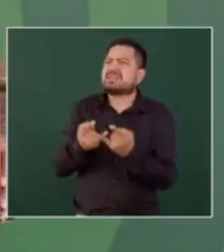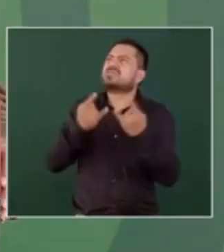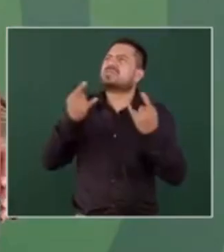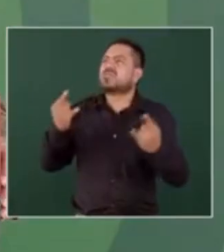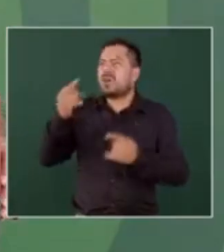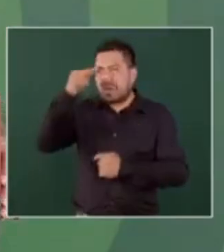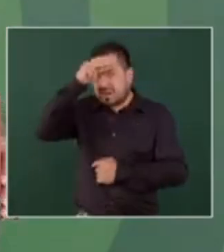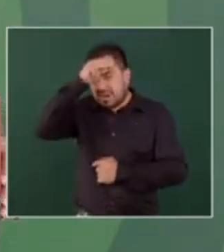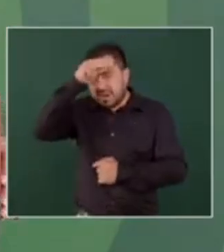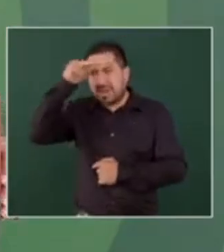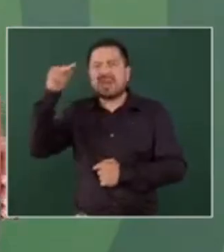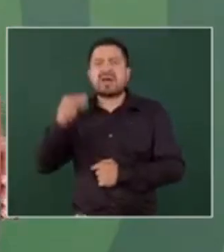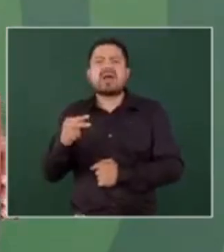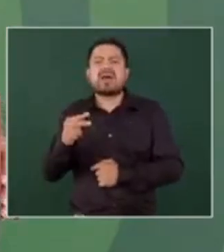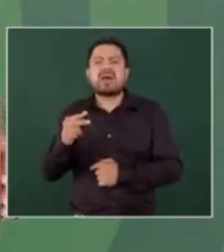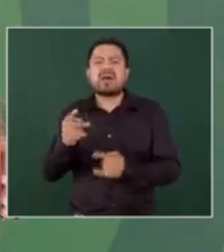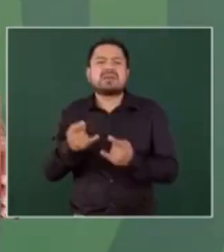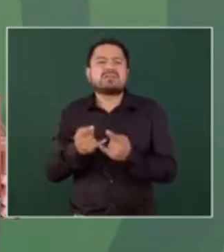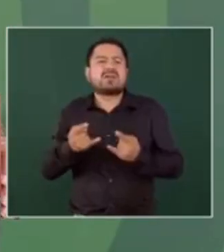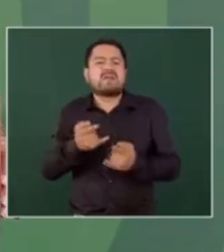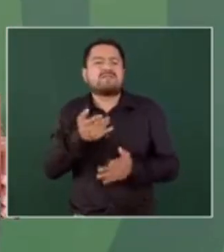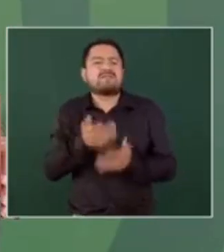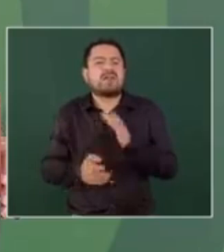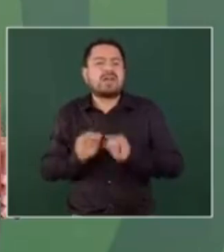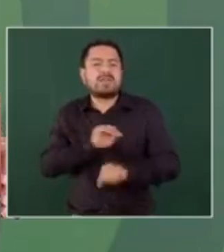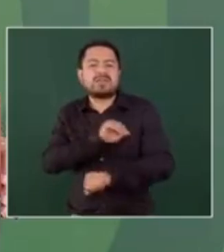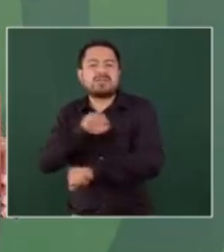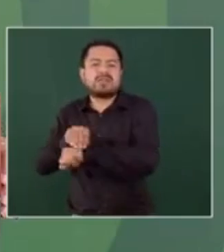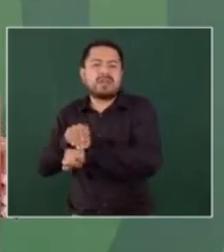sin la historia de Guerrero,